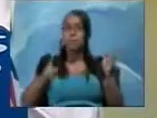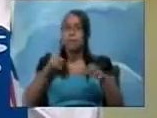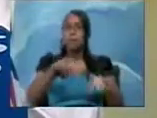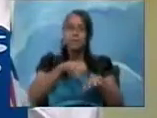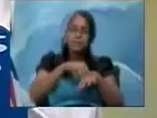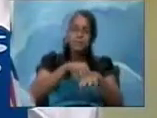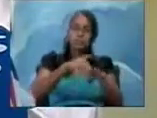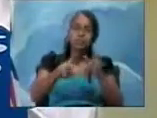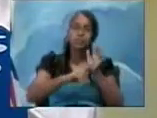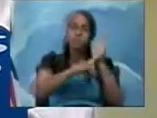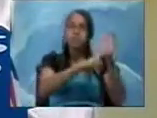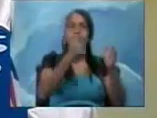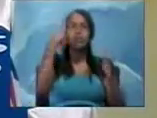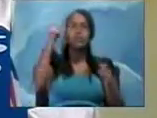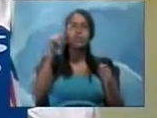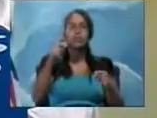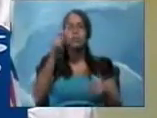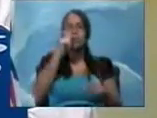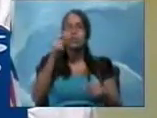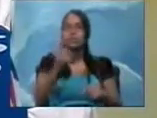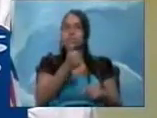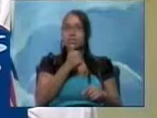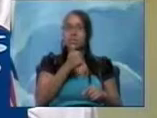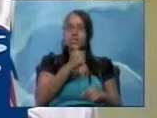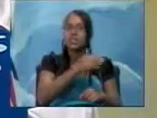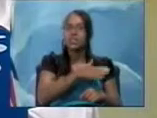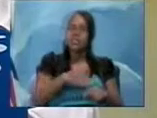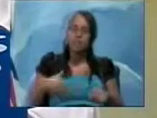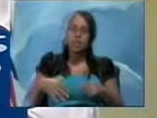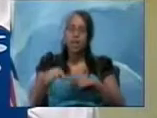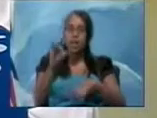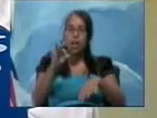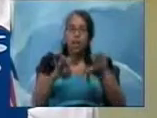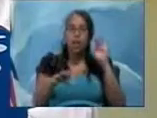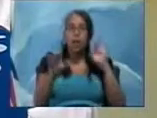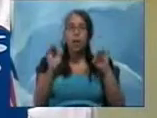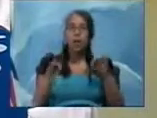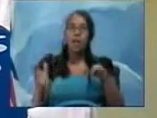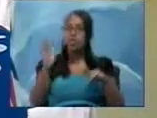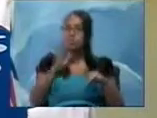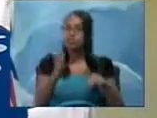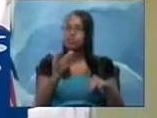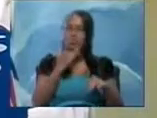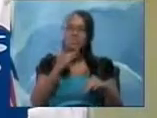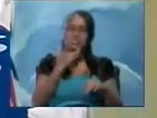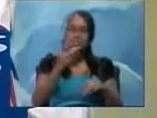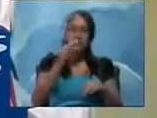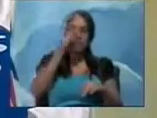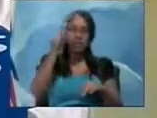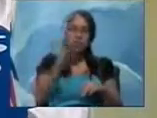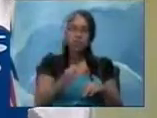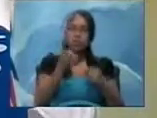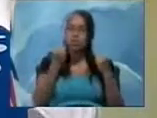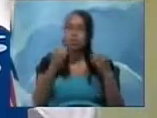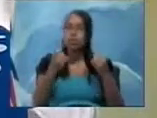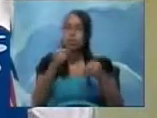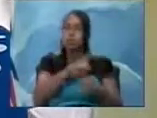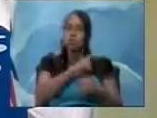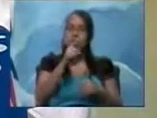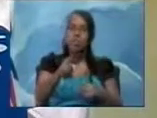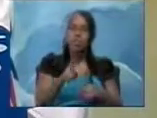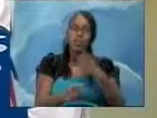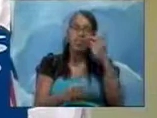y presentado por pilato A quién quiere escoger y Estoy casi seguro que muchos de ellos gritaron suéltenlo a